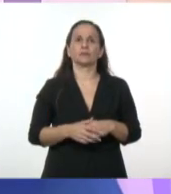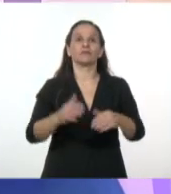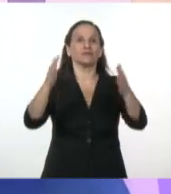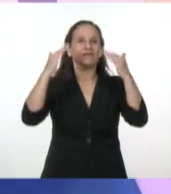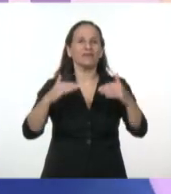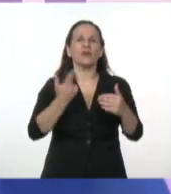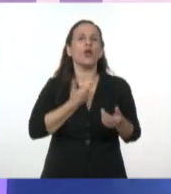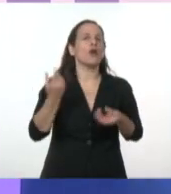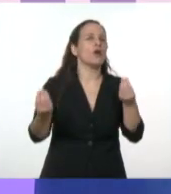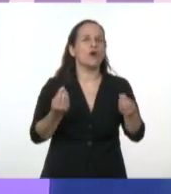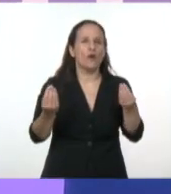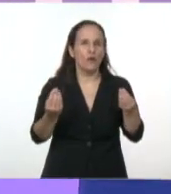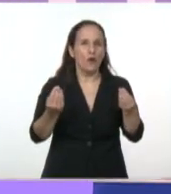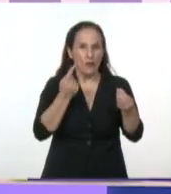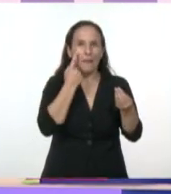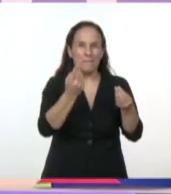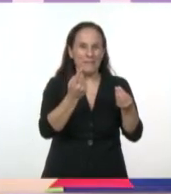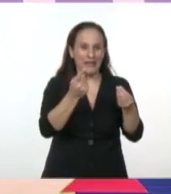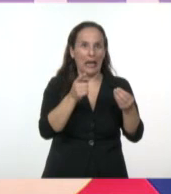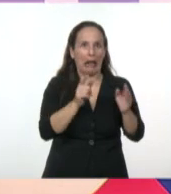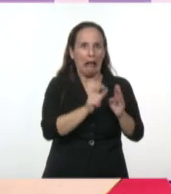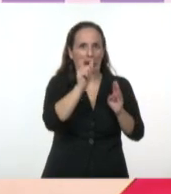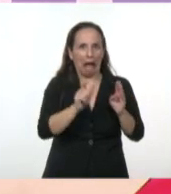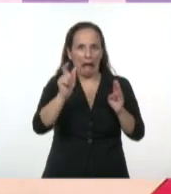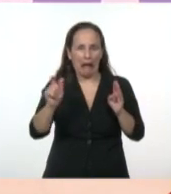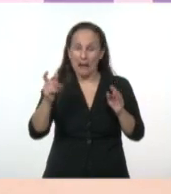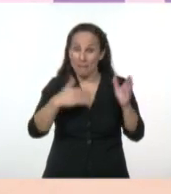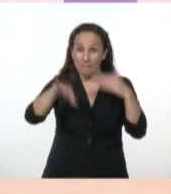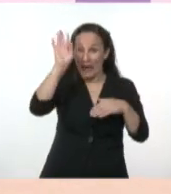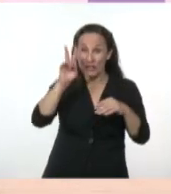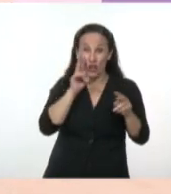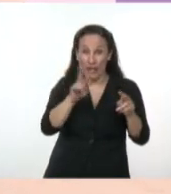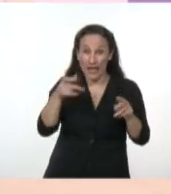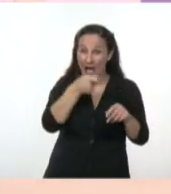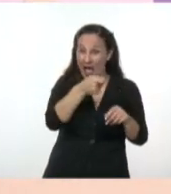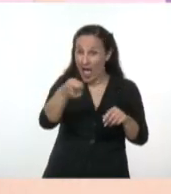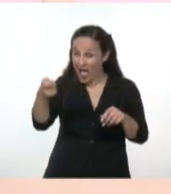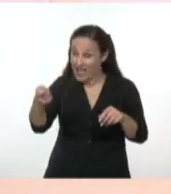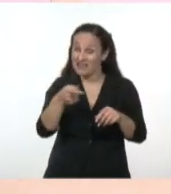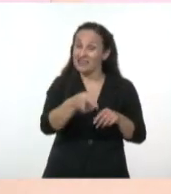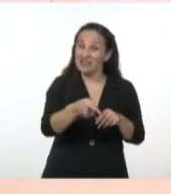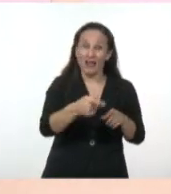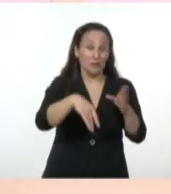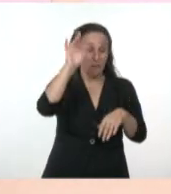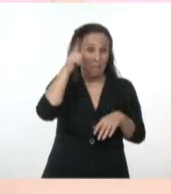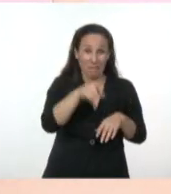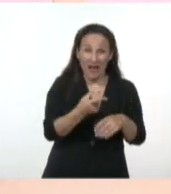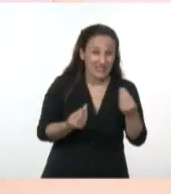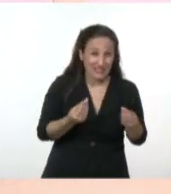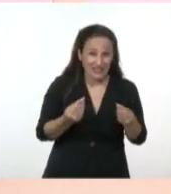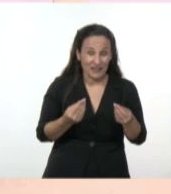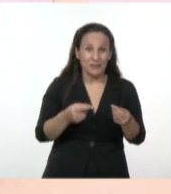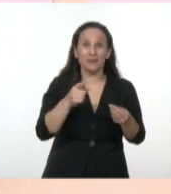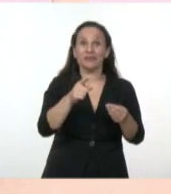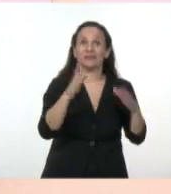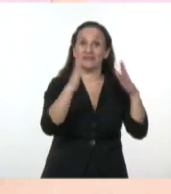Fíjate cómo podemos ver que mayoritariamente los asesinatos, los femicidios en realidad, sucedieron en el